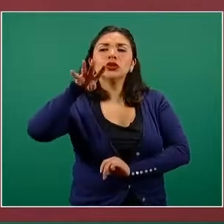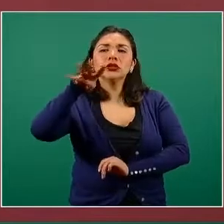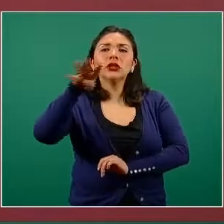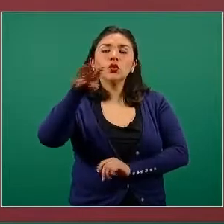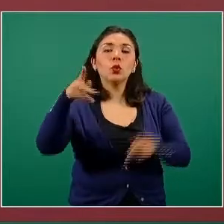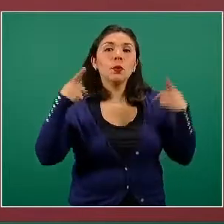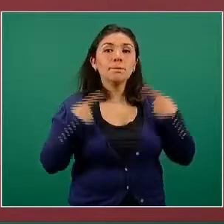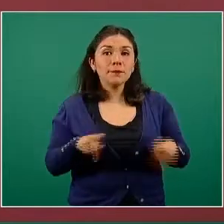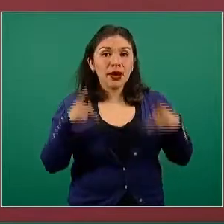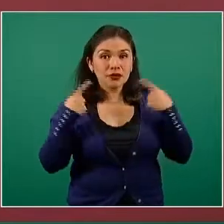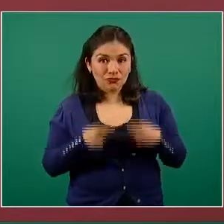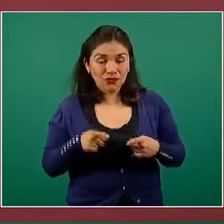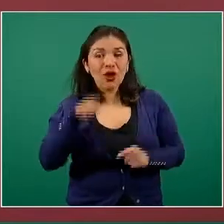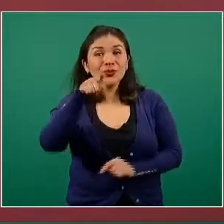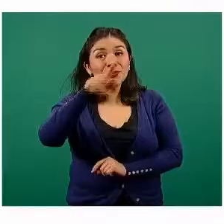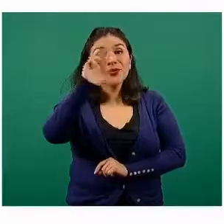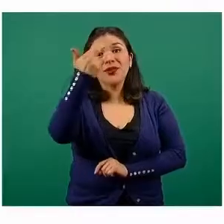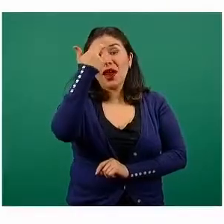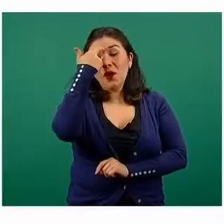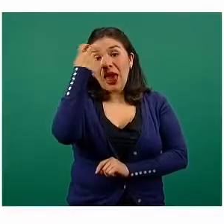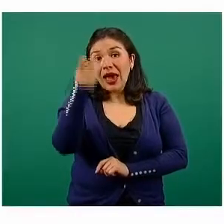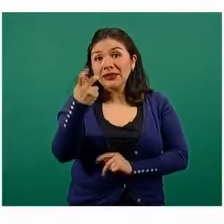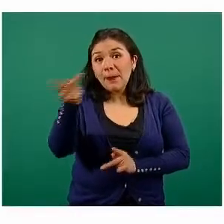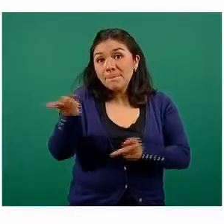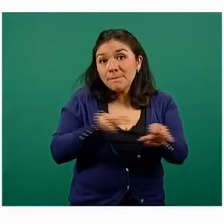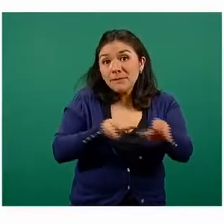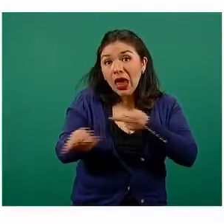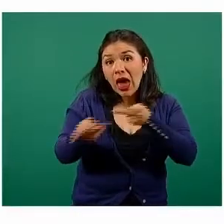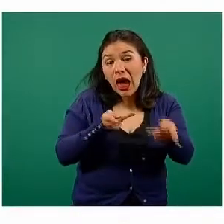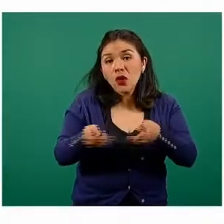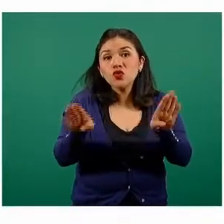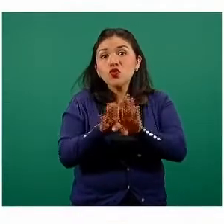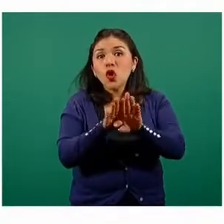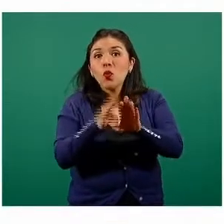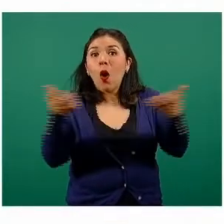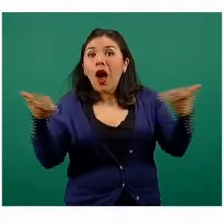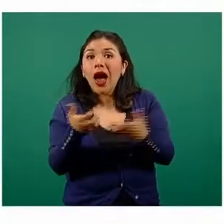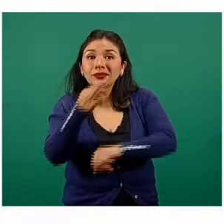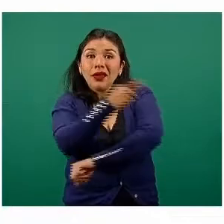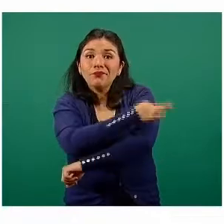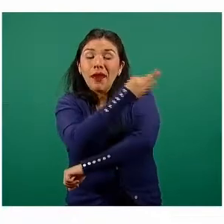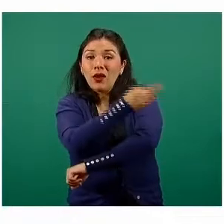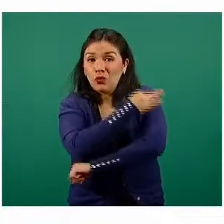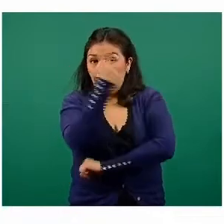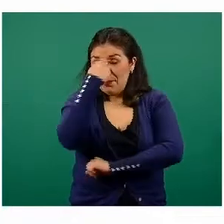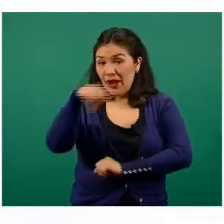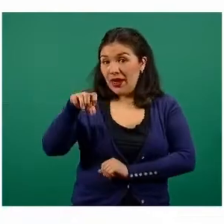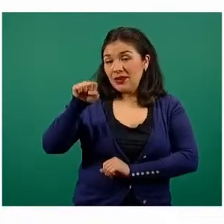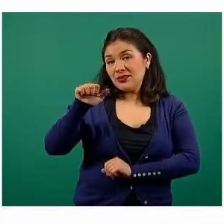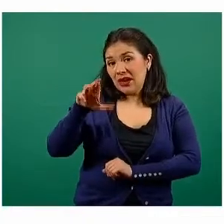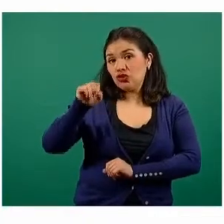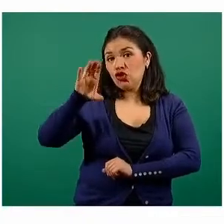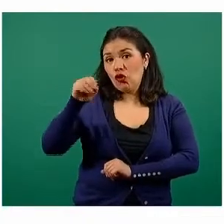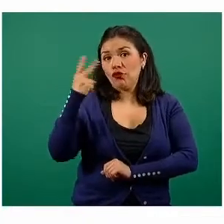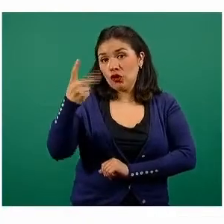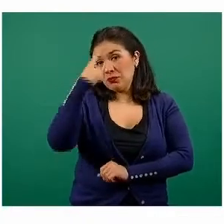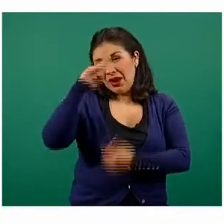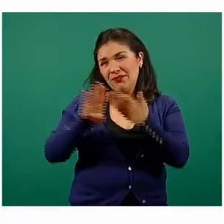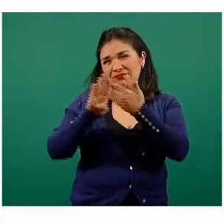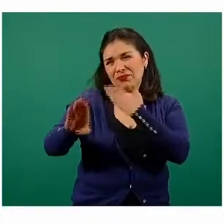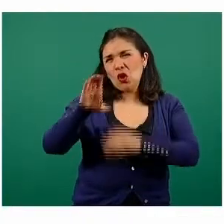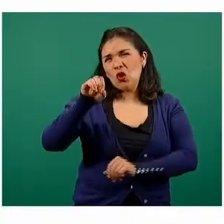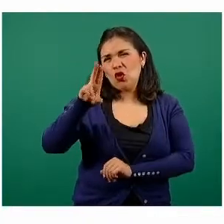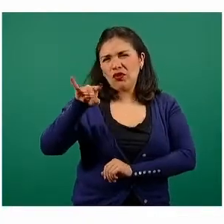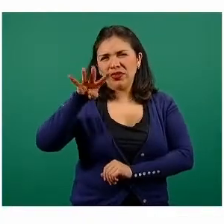2.819 personas. Recordar que el Plan Nacional, la Estrategia Nacional de Vacunación contra el virus SARS-CoV-2 para prevenir COVID-19